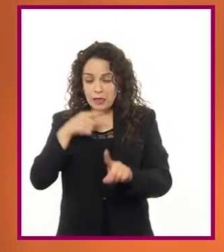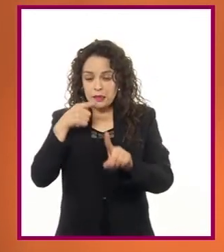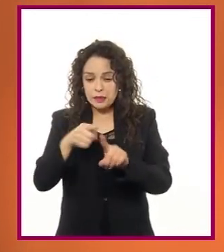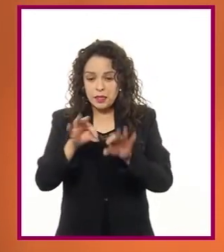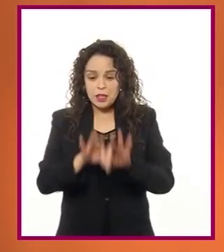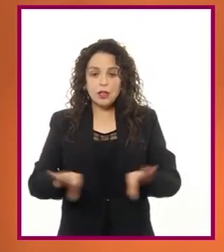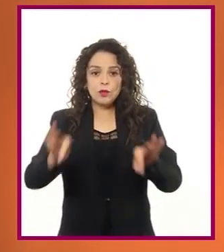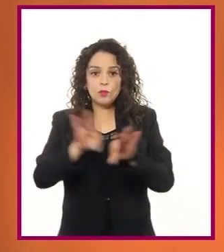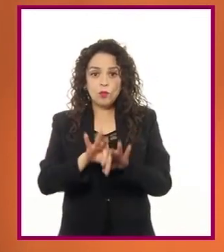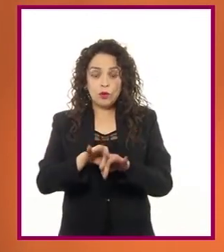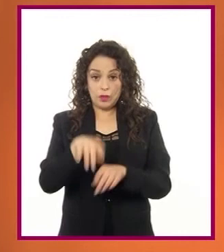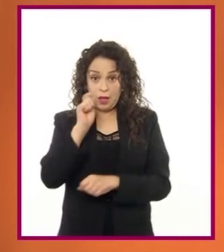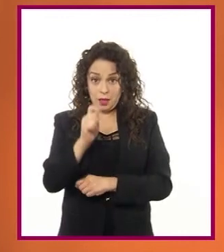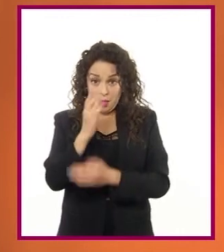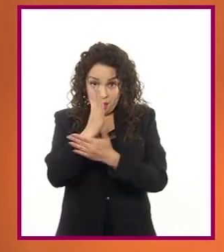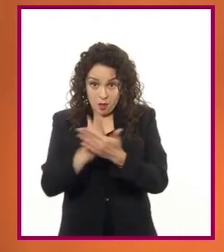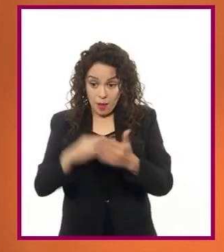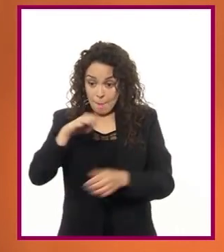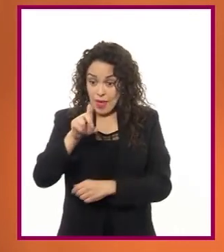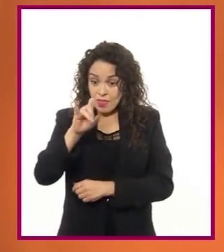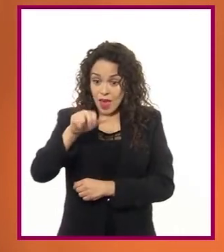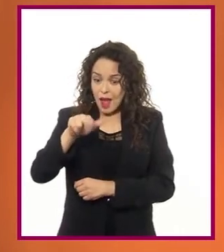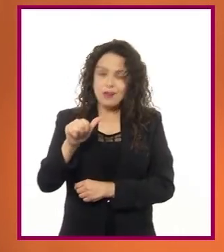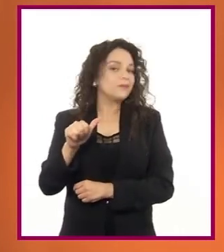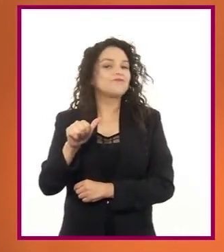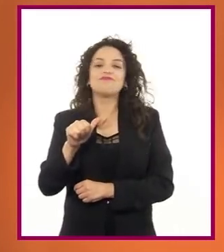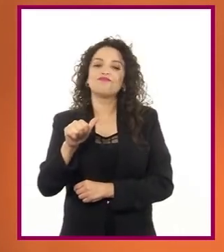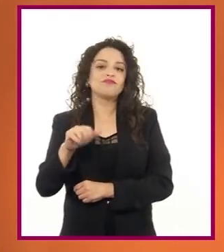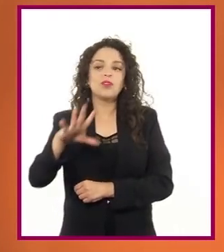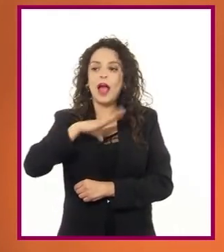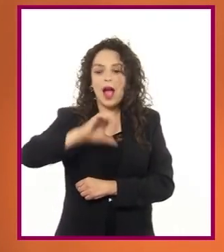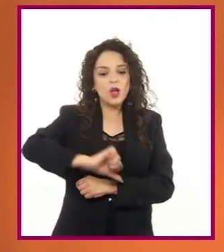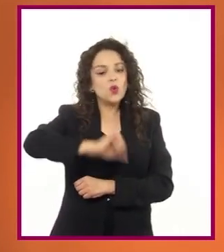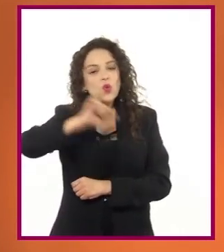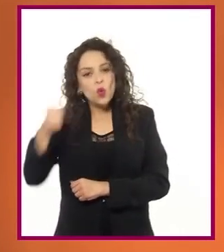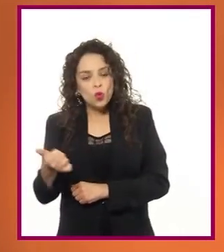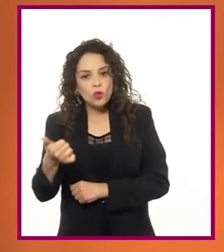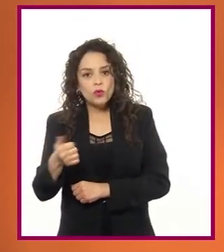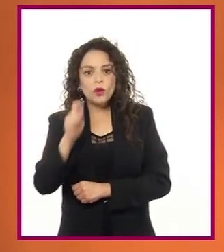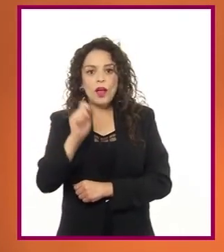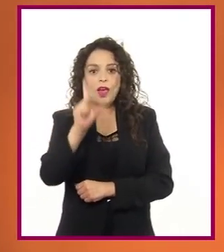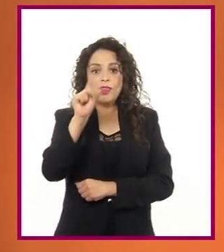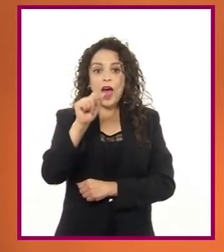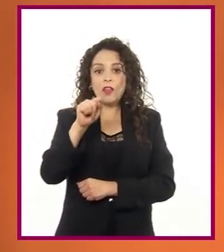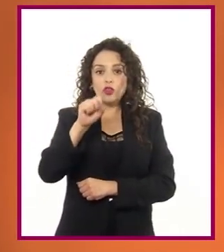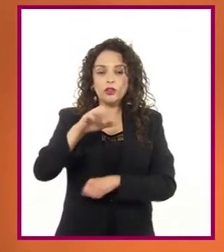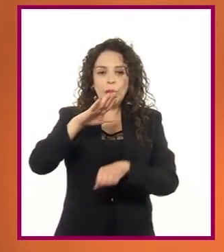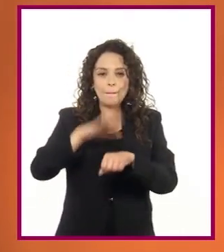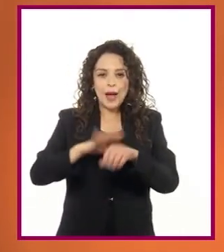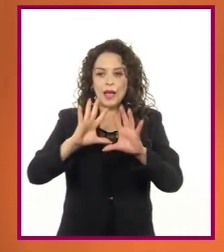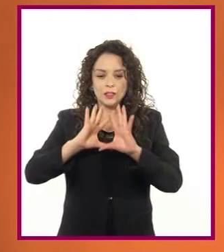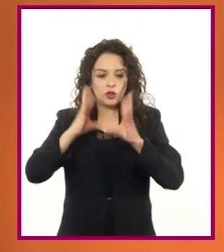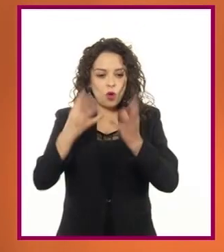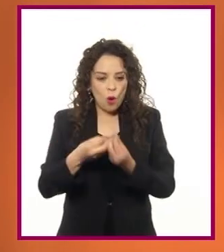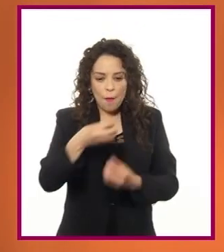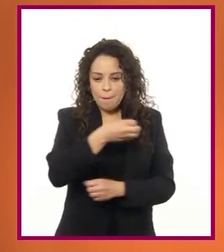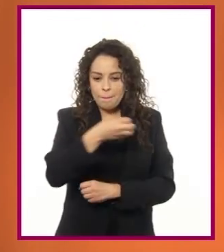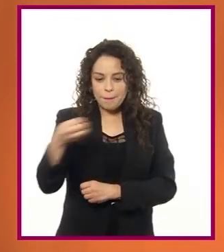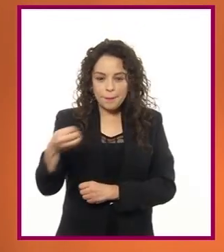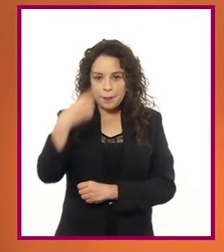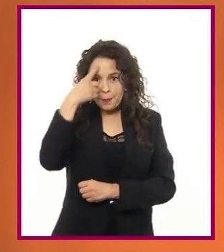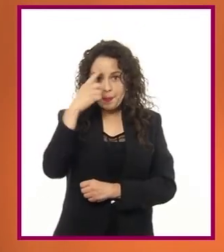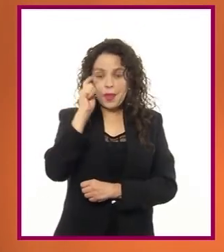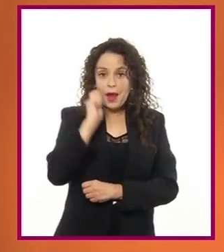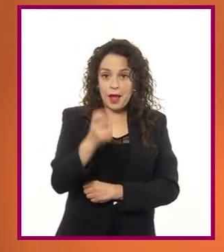no siempre es la mediana. Existen conjuntos de datos más homogéneos para los que la media